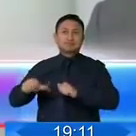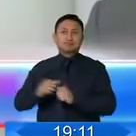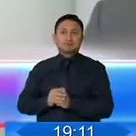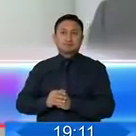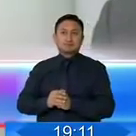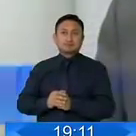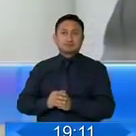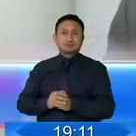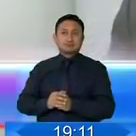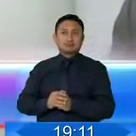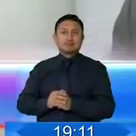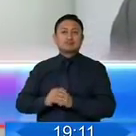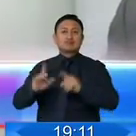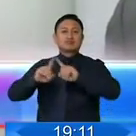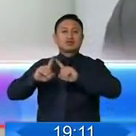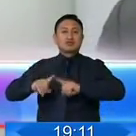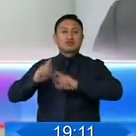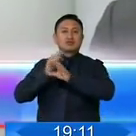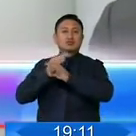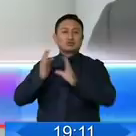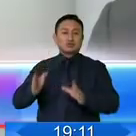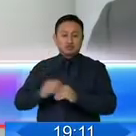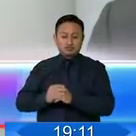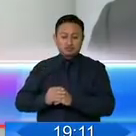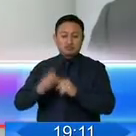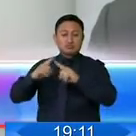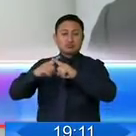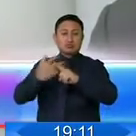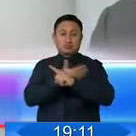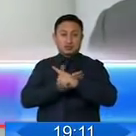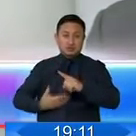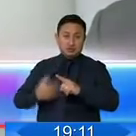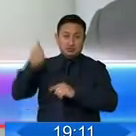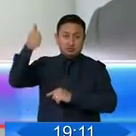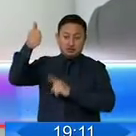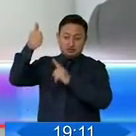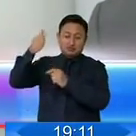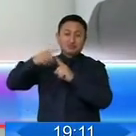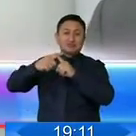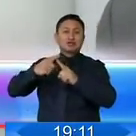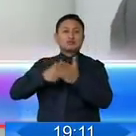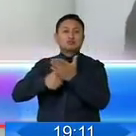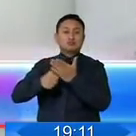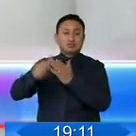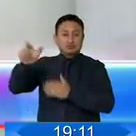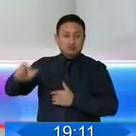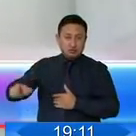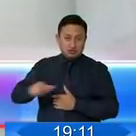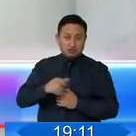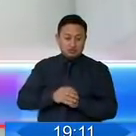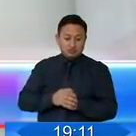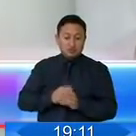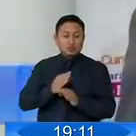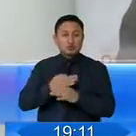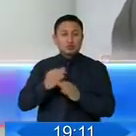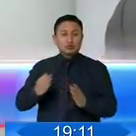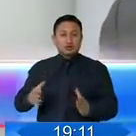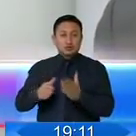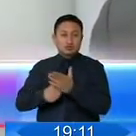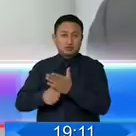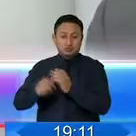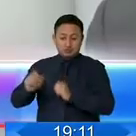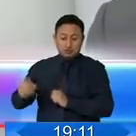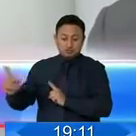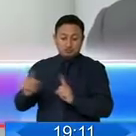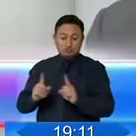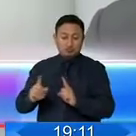varios funcionarios, desde el expresidente, varios exministros y un conjunto de funcionarios ministeriales que